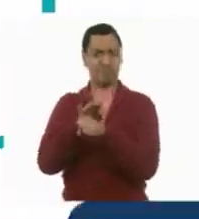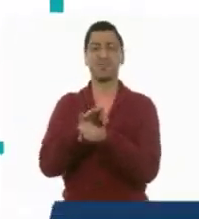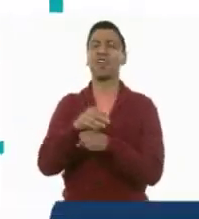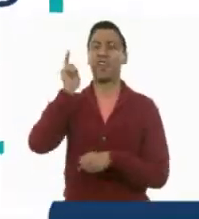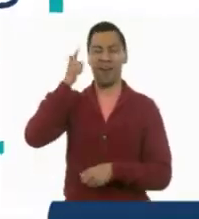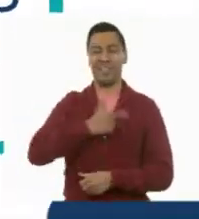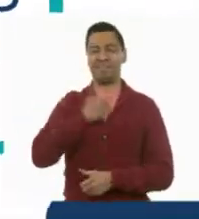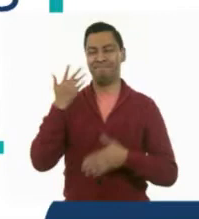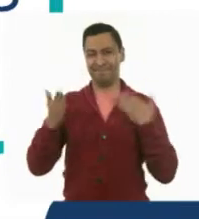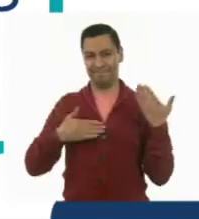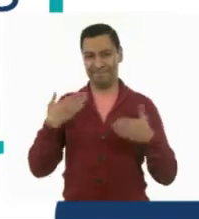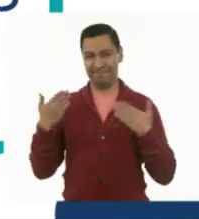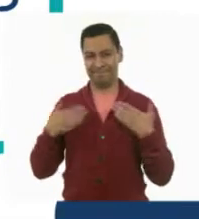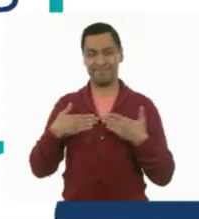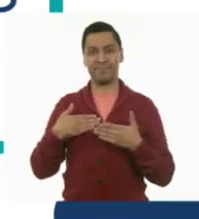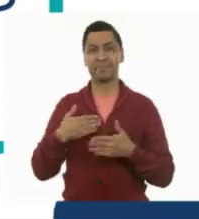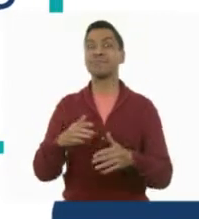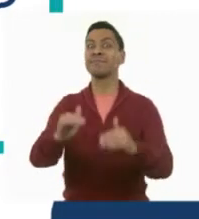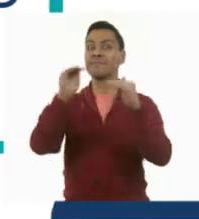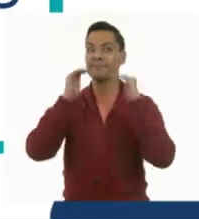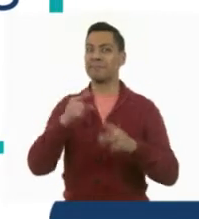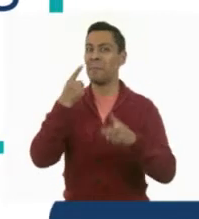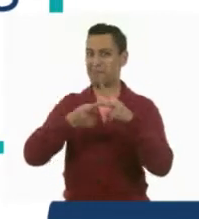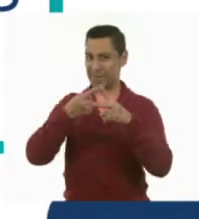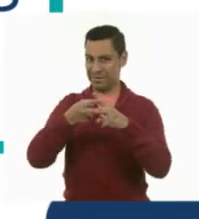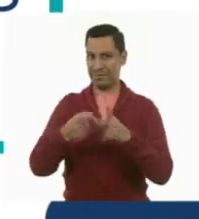yo. A continuación, Matemáticas.